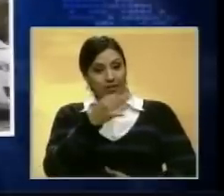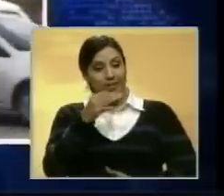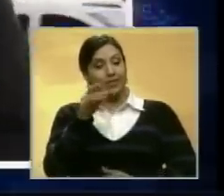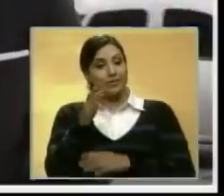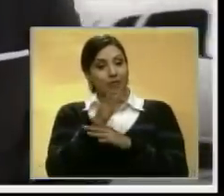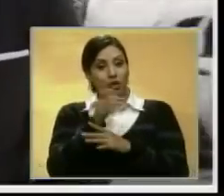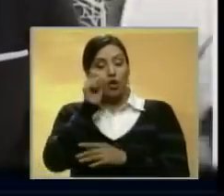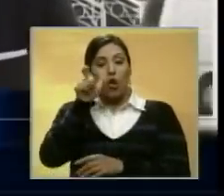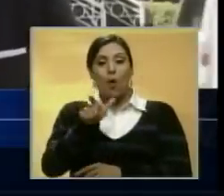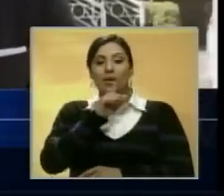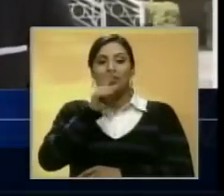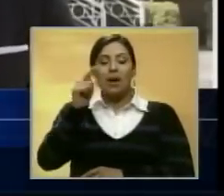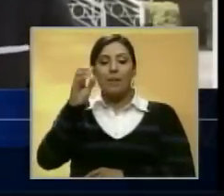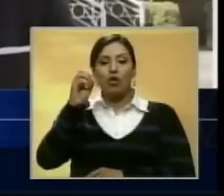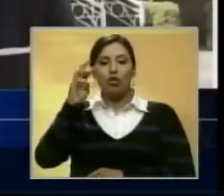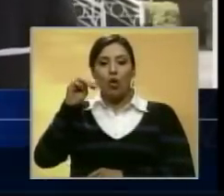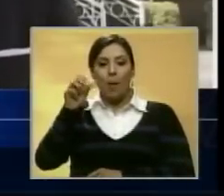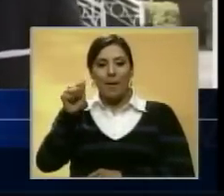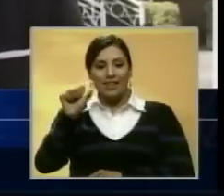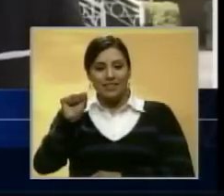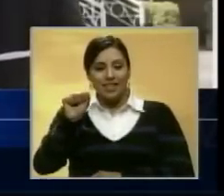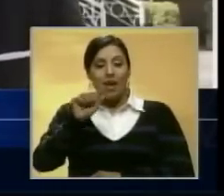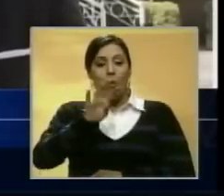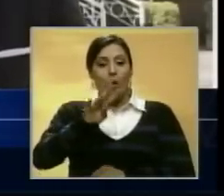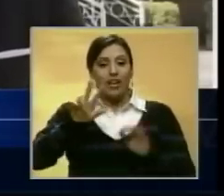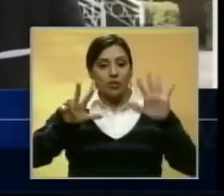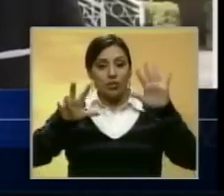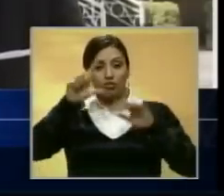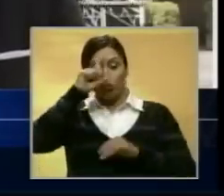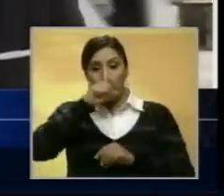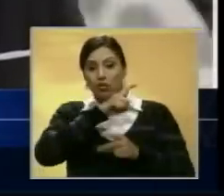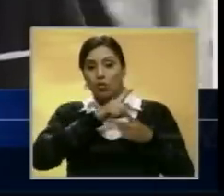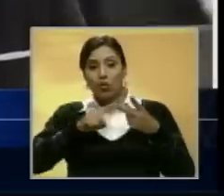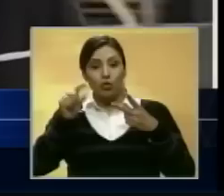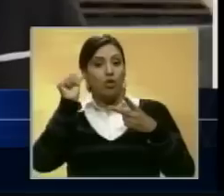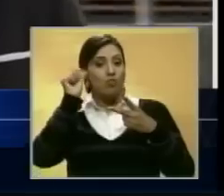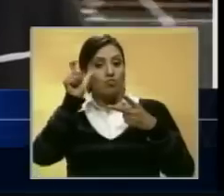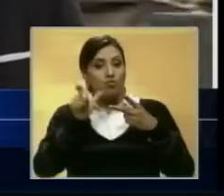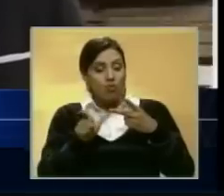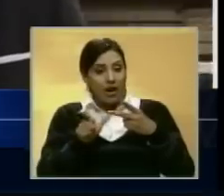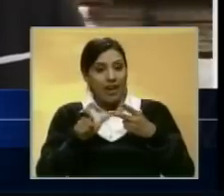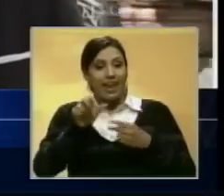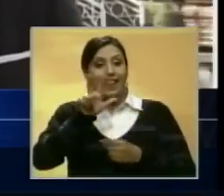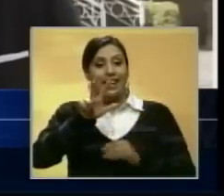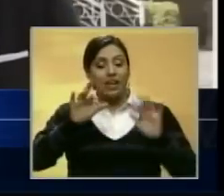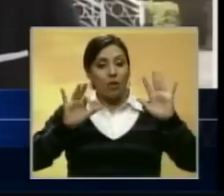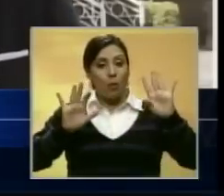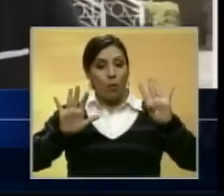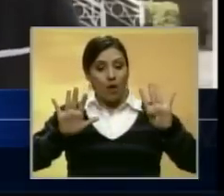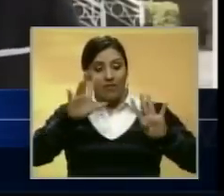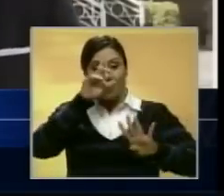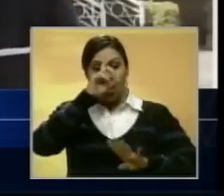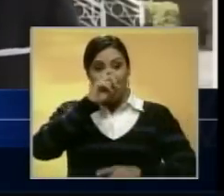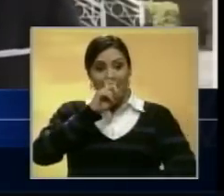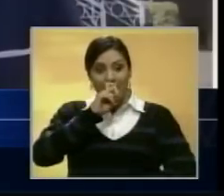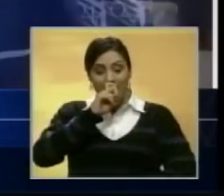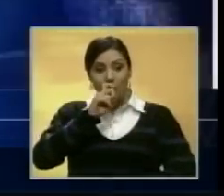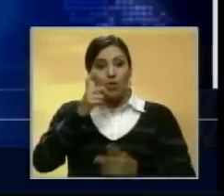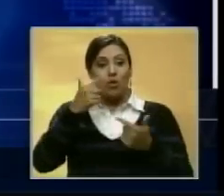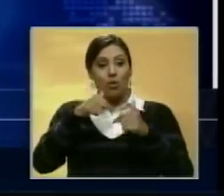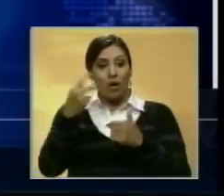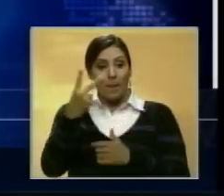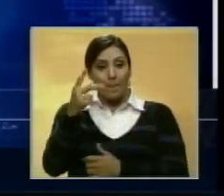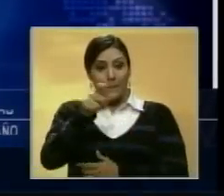Como Tomás Liendo Montenegro, de 48 años, y Mayrín Josefina Torres, de 39, quedaron identificadas